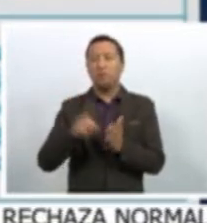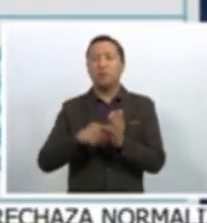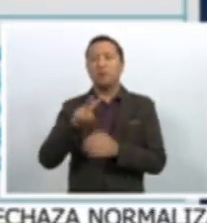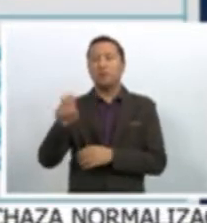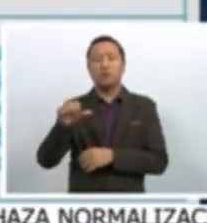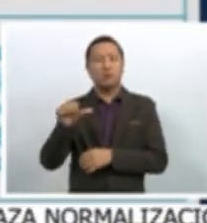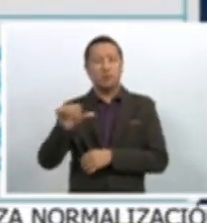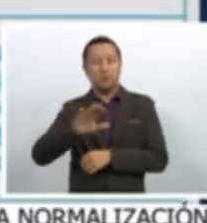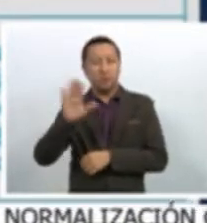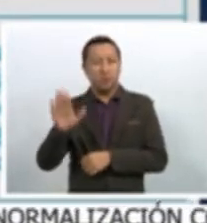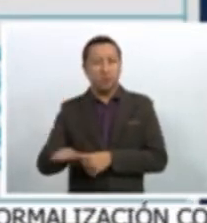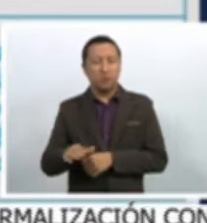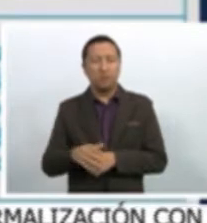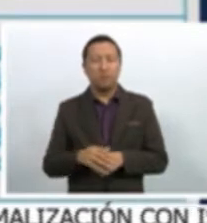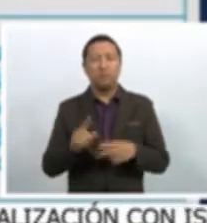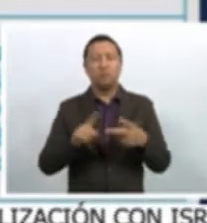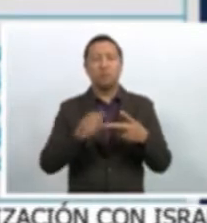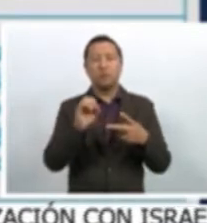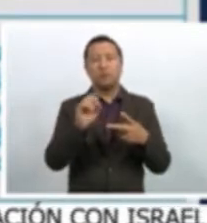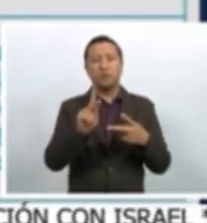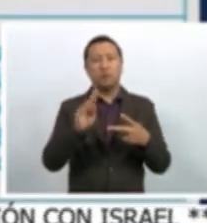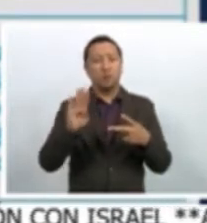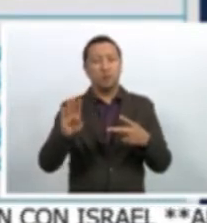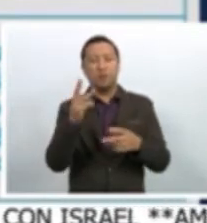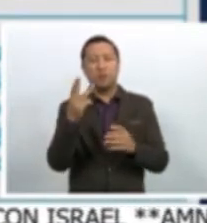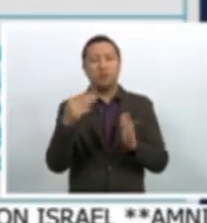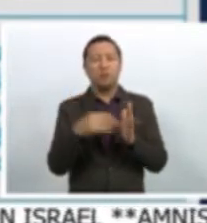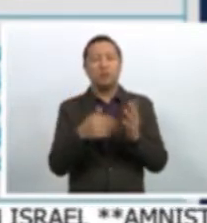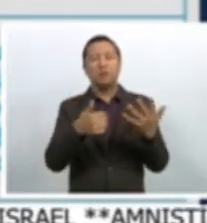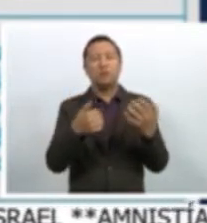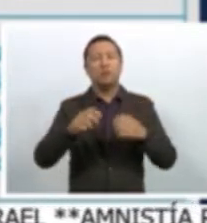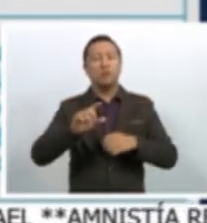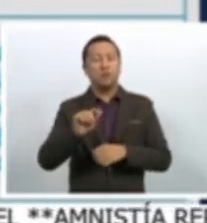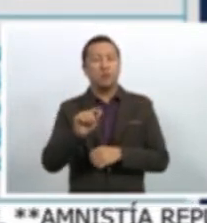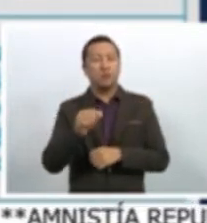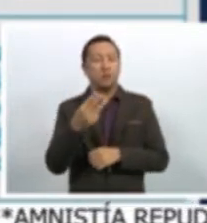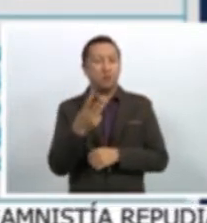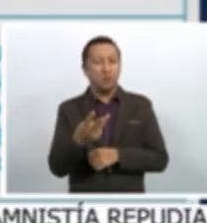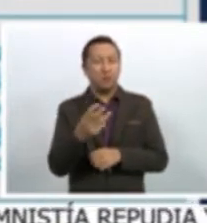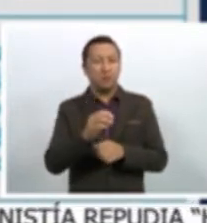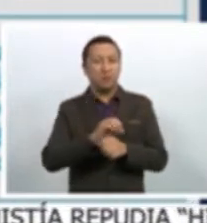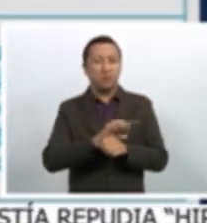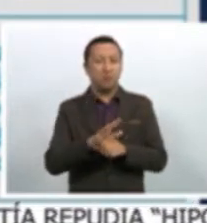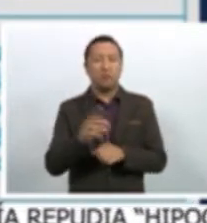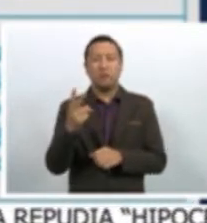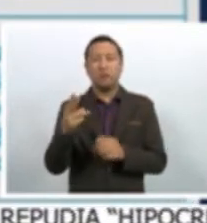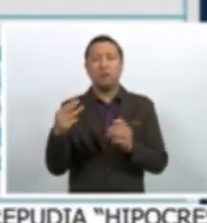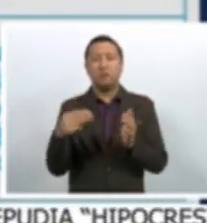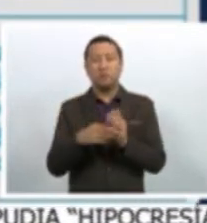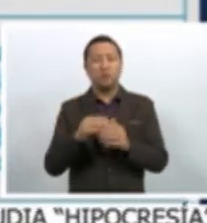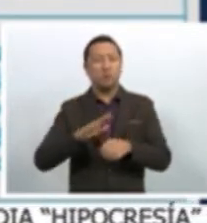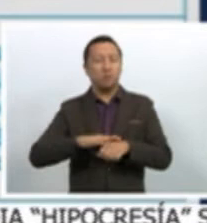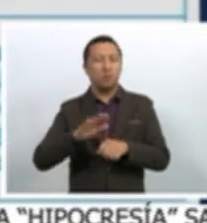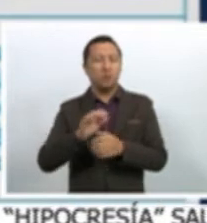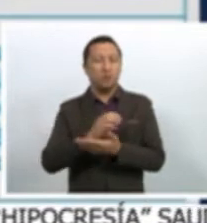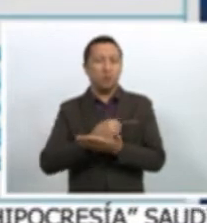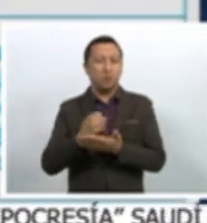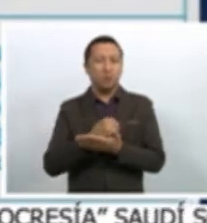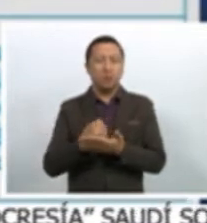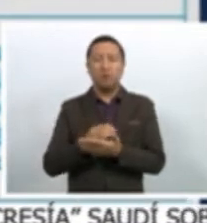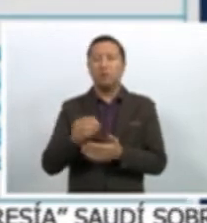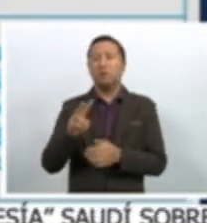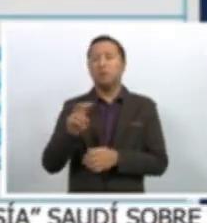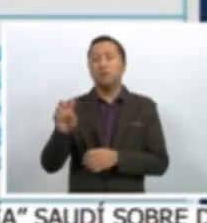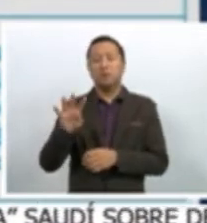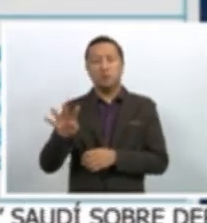1.216 fallecieron. Le sigue el municipio de Otompe Blanco con 3.673 casos, 3.299 recuperados y 219